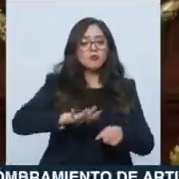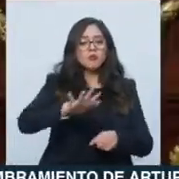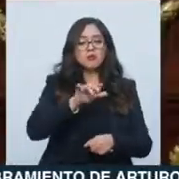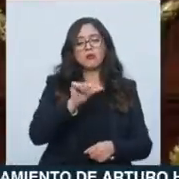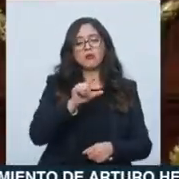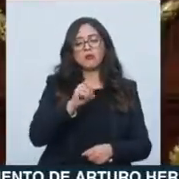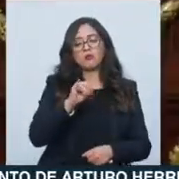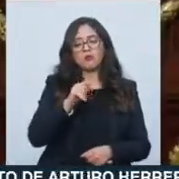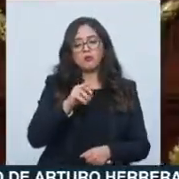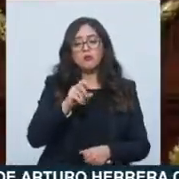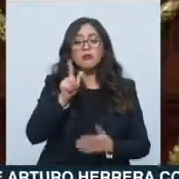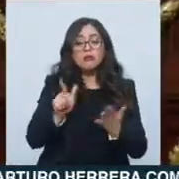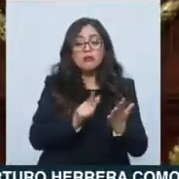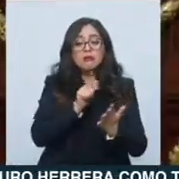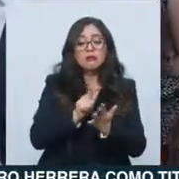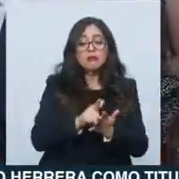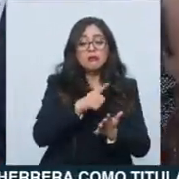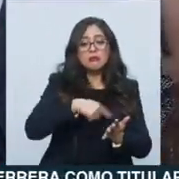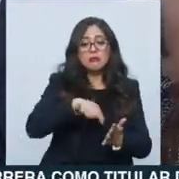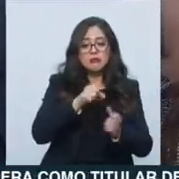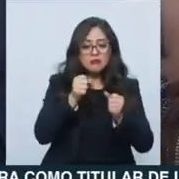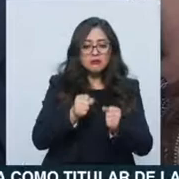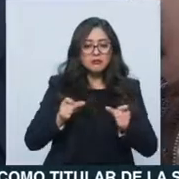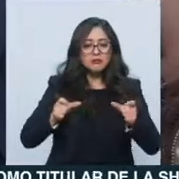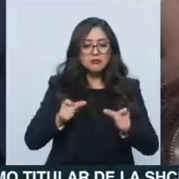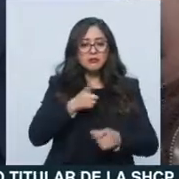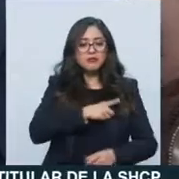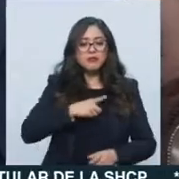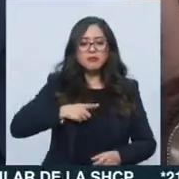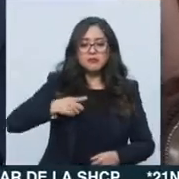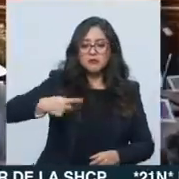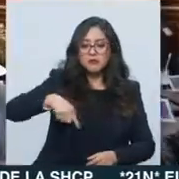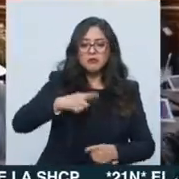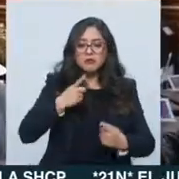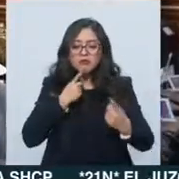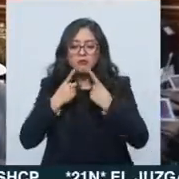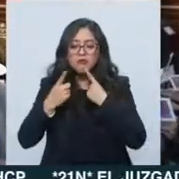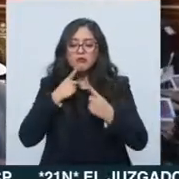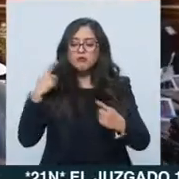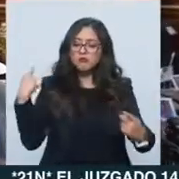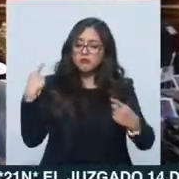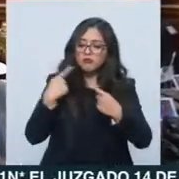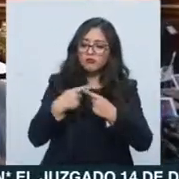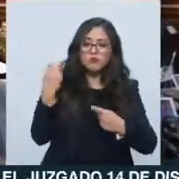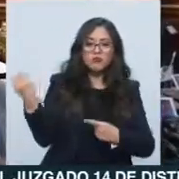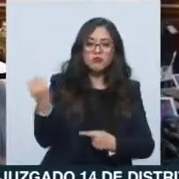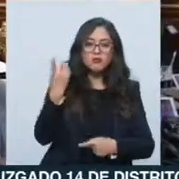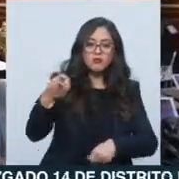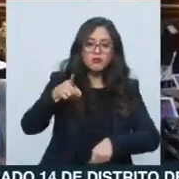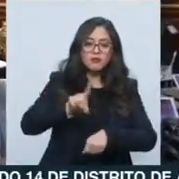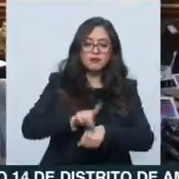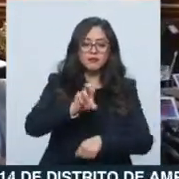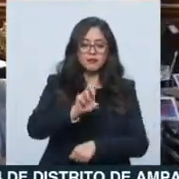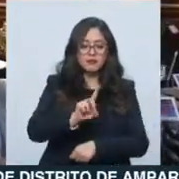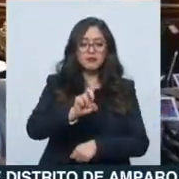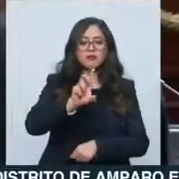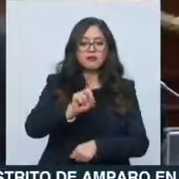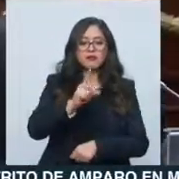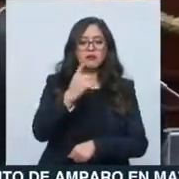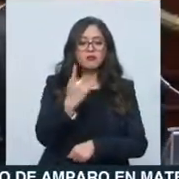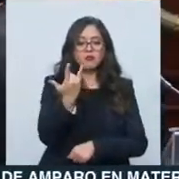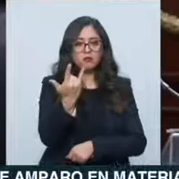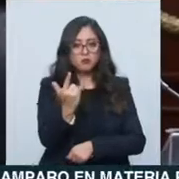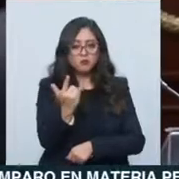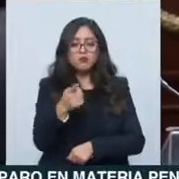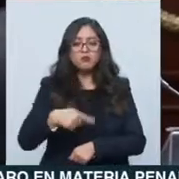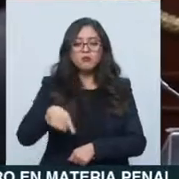3 propuestas de ley de seguridad ciudadana se deberán discutir y en su caso aprobar en el periodo extraordinario de sesiones los días 30 y 31 de julio, en